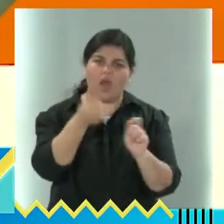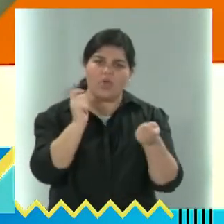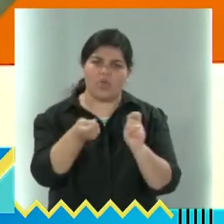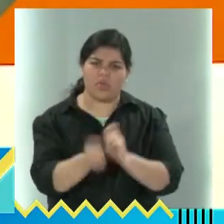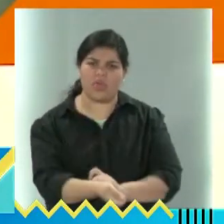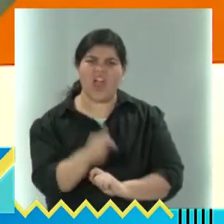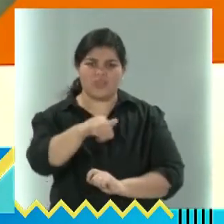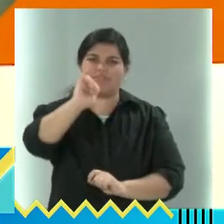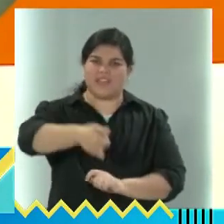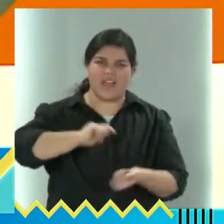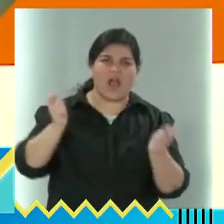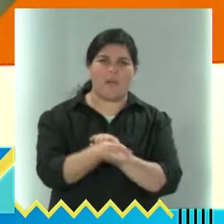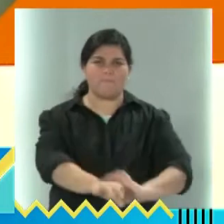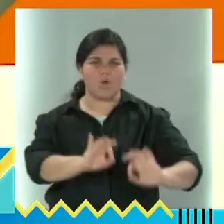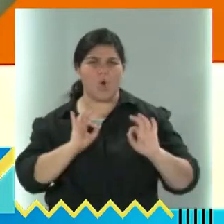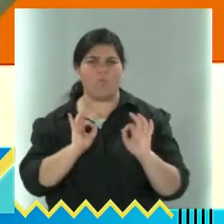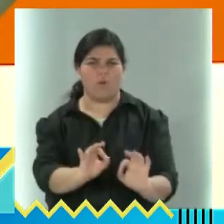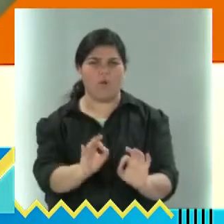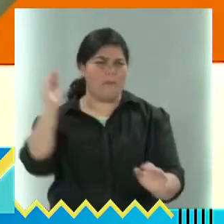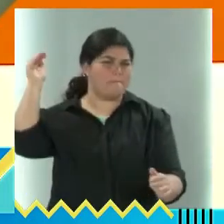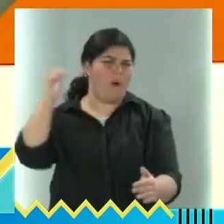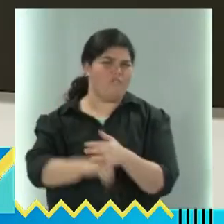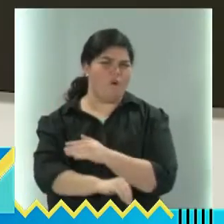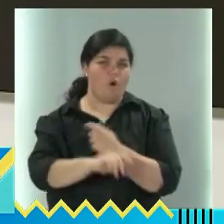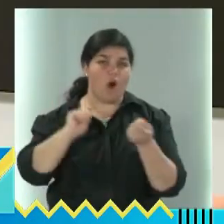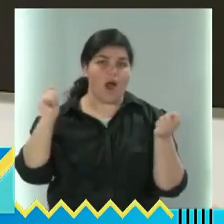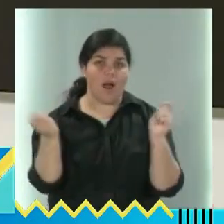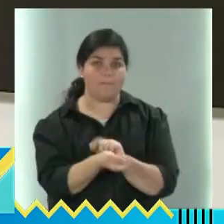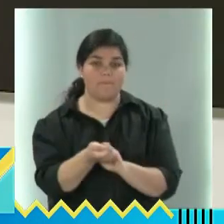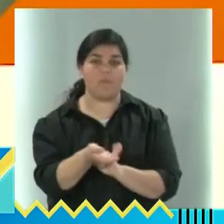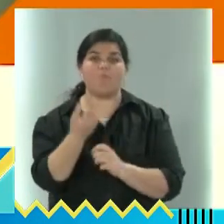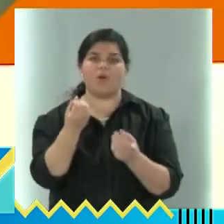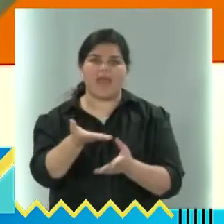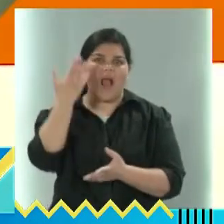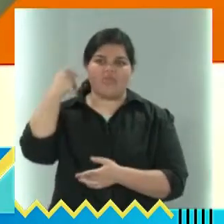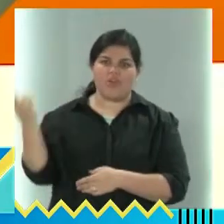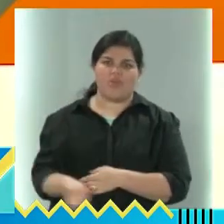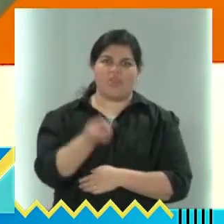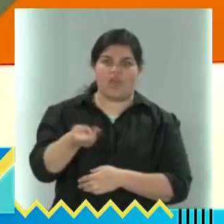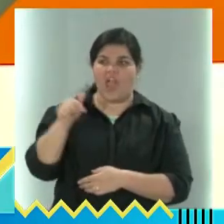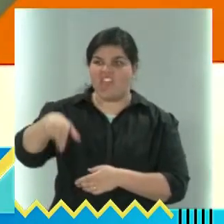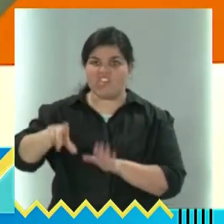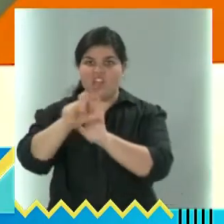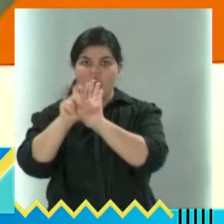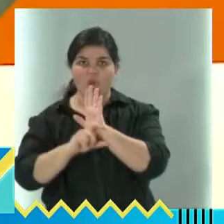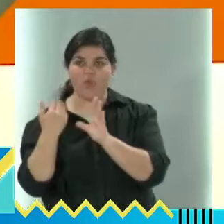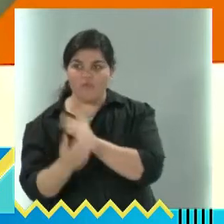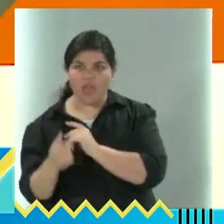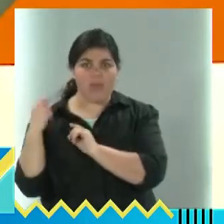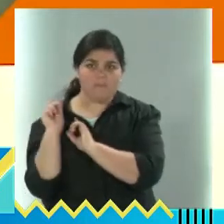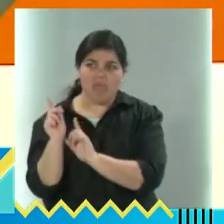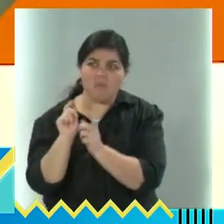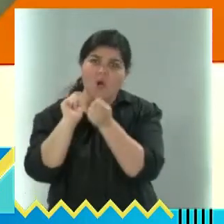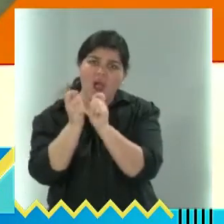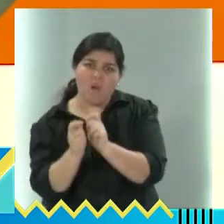del sistema y de un procedimiento bastante obsoleto que traíamos, pero en este caso no ha variado a grandes rasgos como para decir si nos